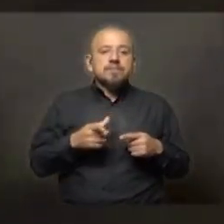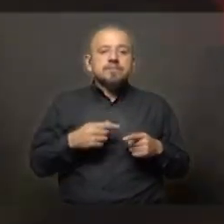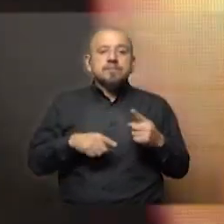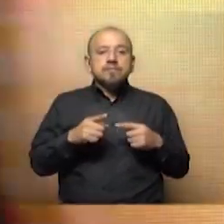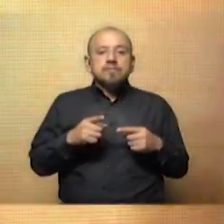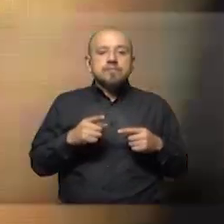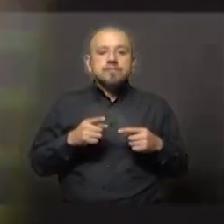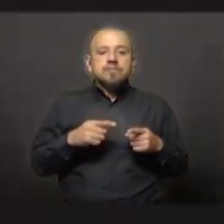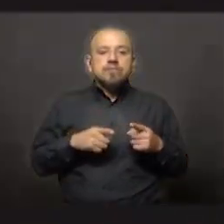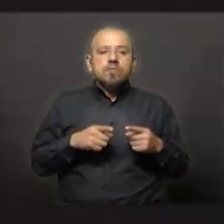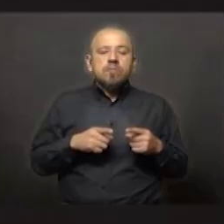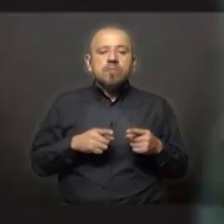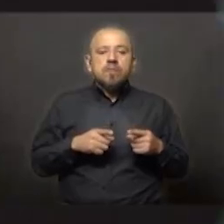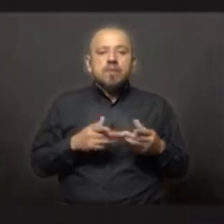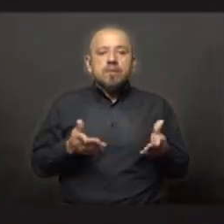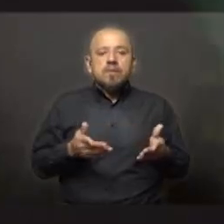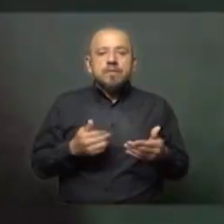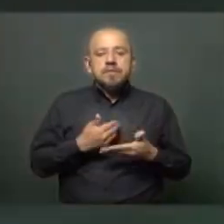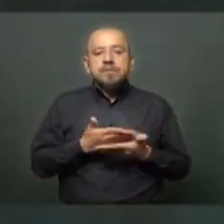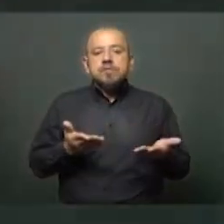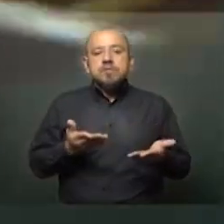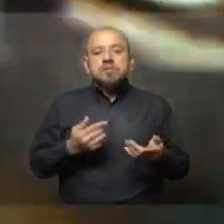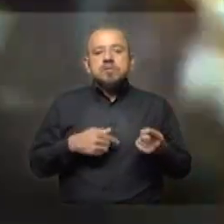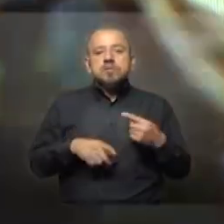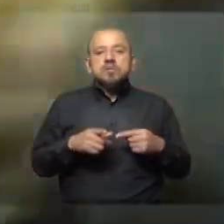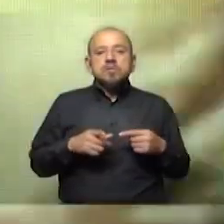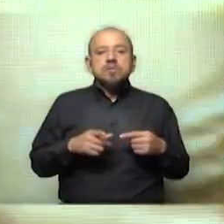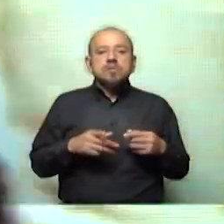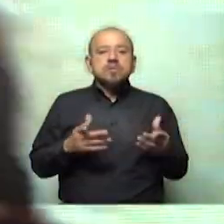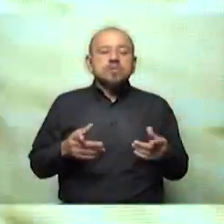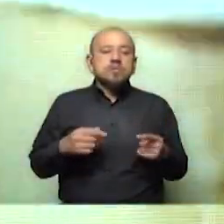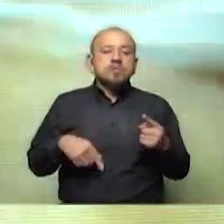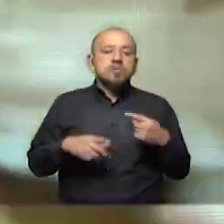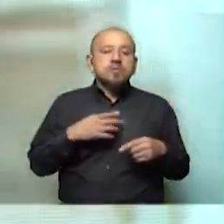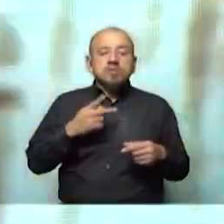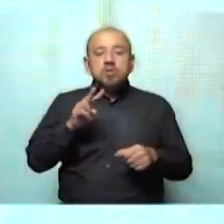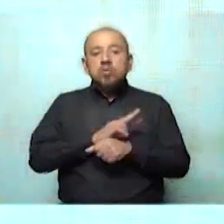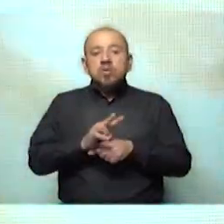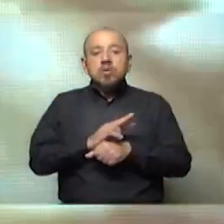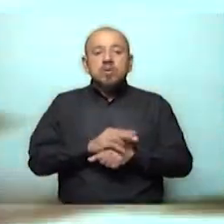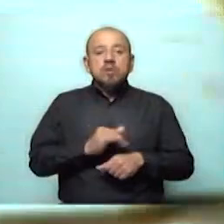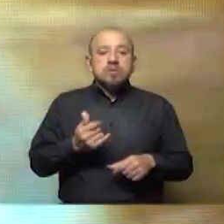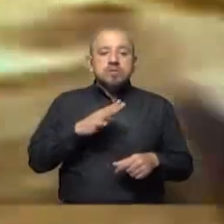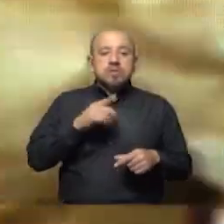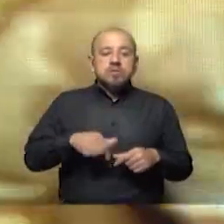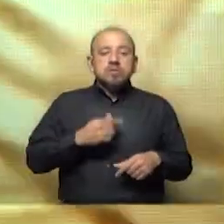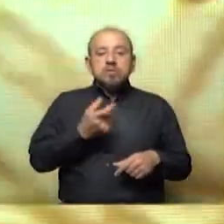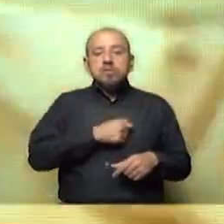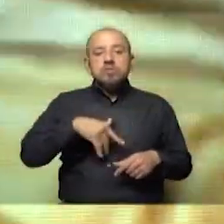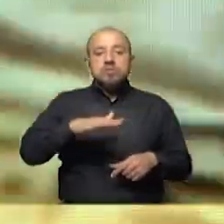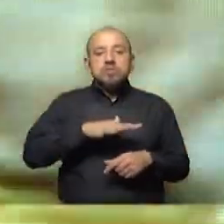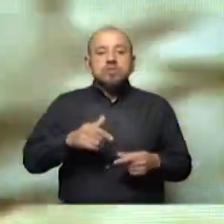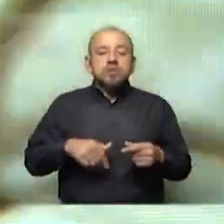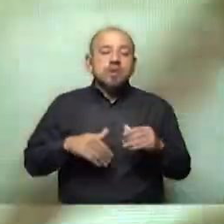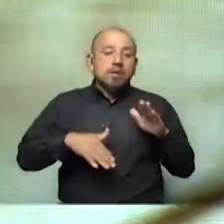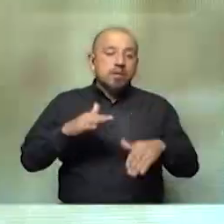rescatar y rescatar visibilizar sistematizar tramas de cuidado que ya existen en nuestra sociedad y que muchas